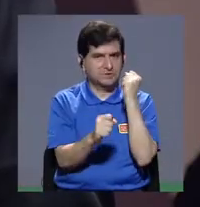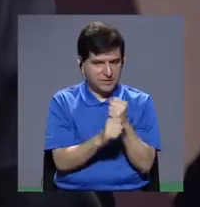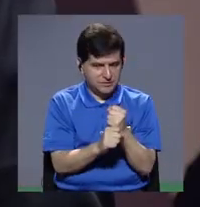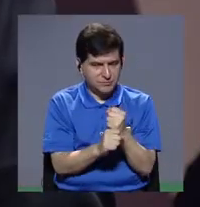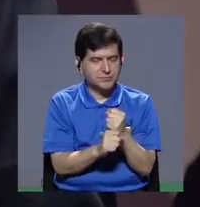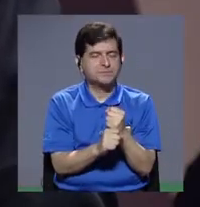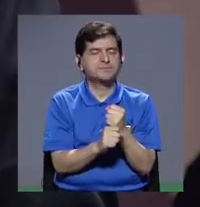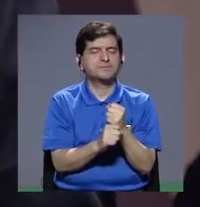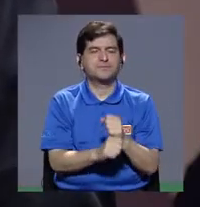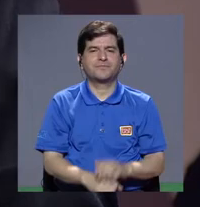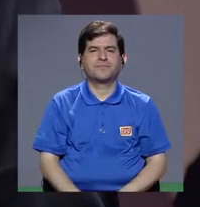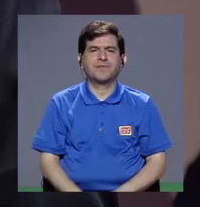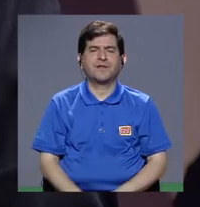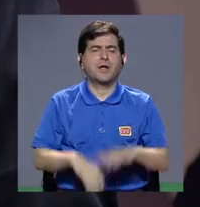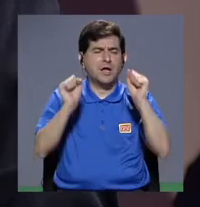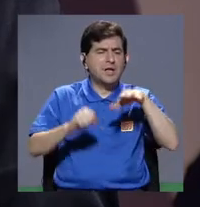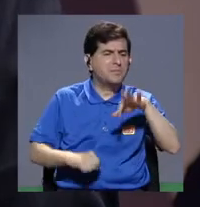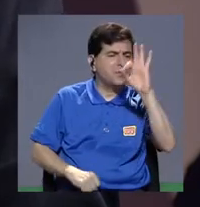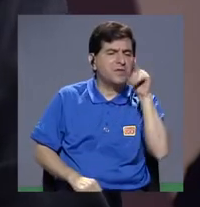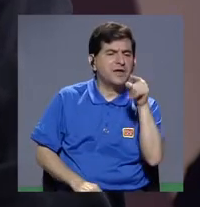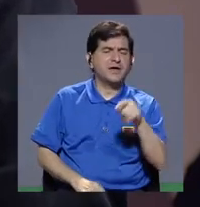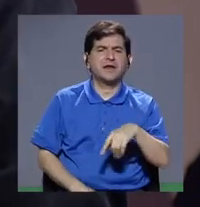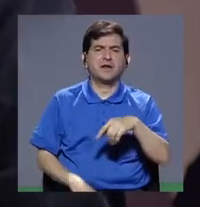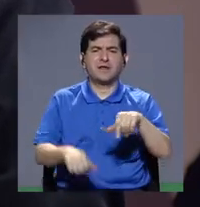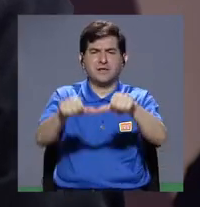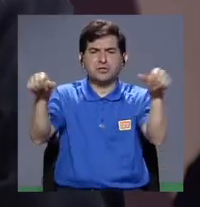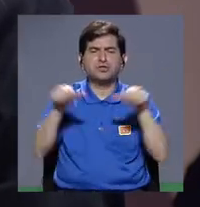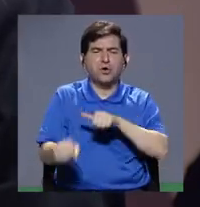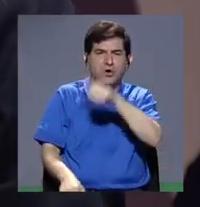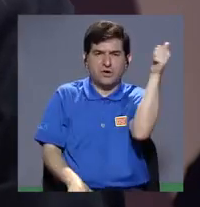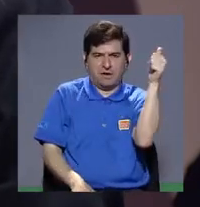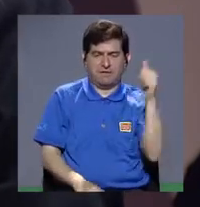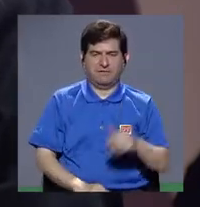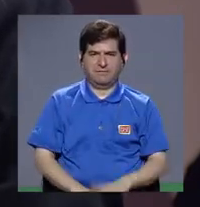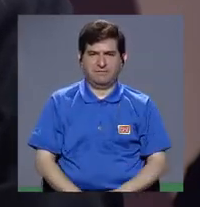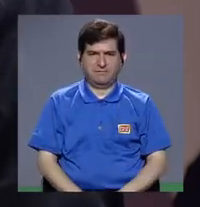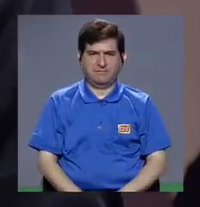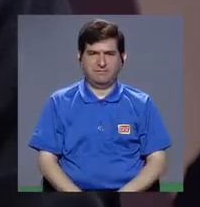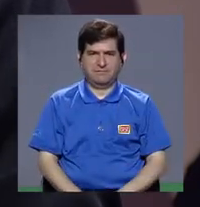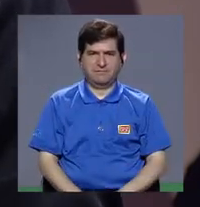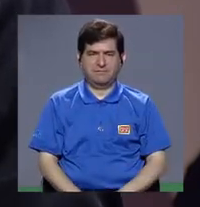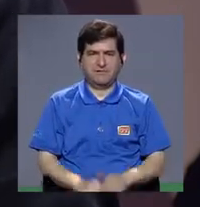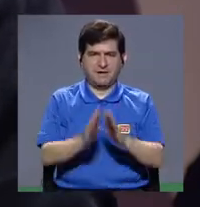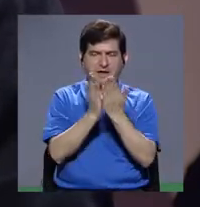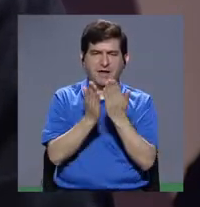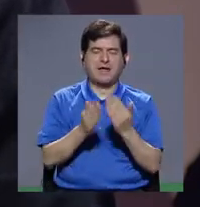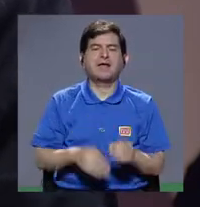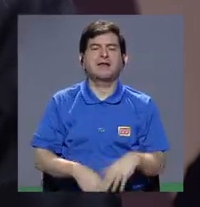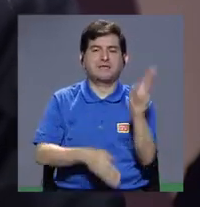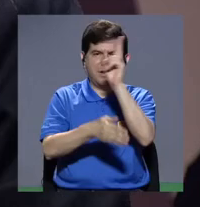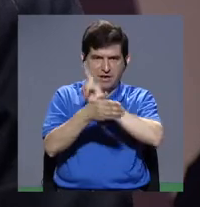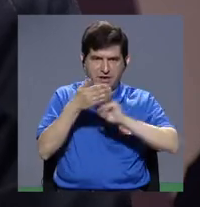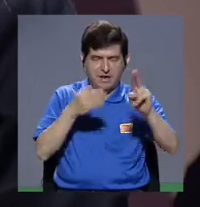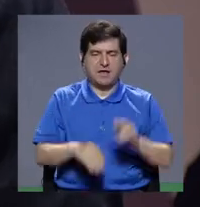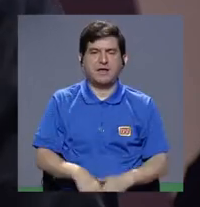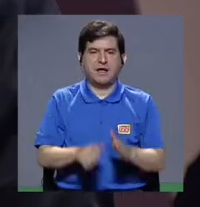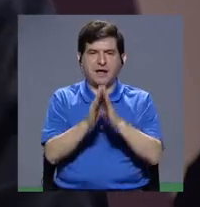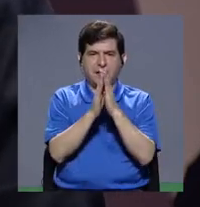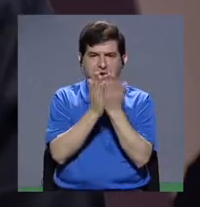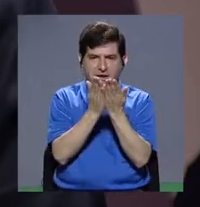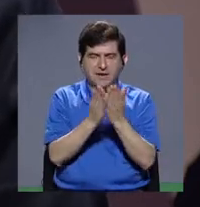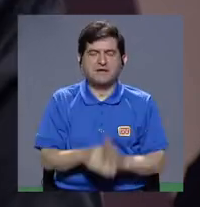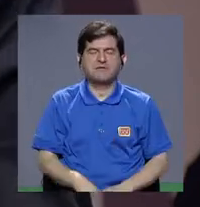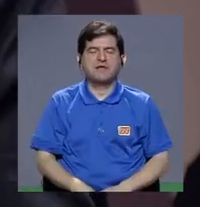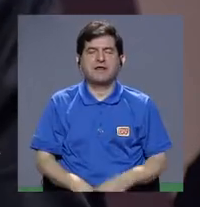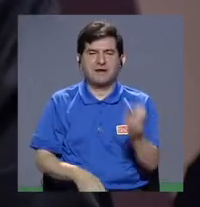por lo menos dos años a donde se puede conseguir son azul se puede conseguir en la librería universitaria en la librería